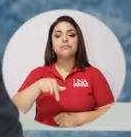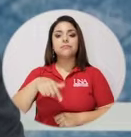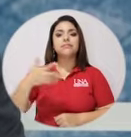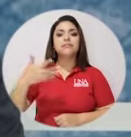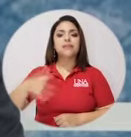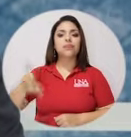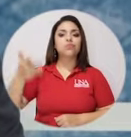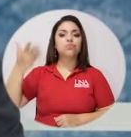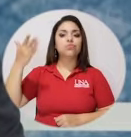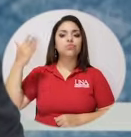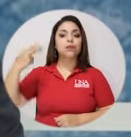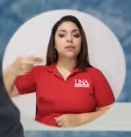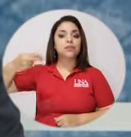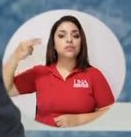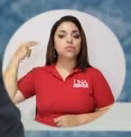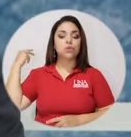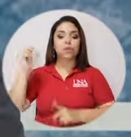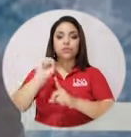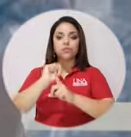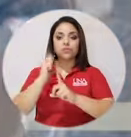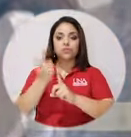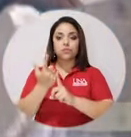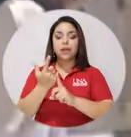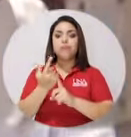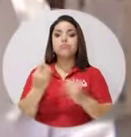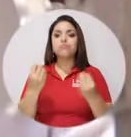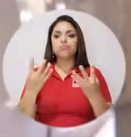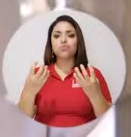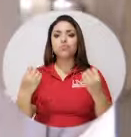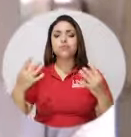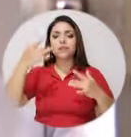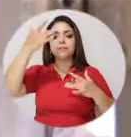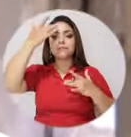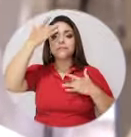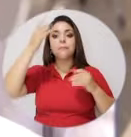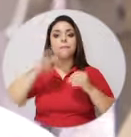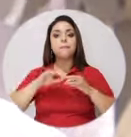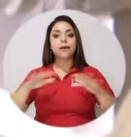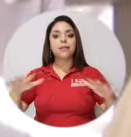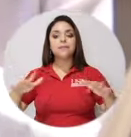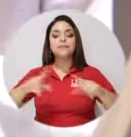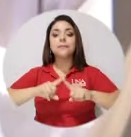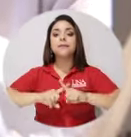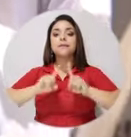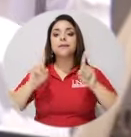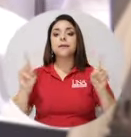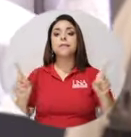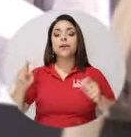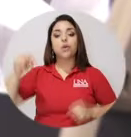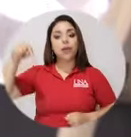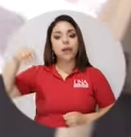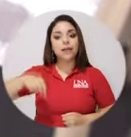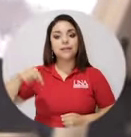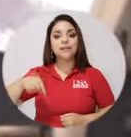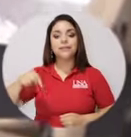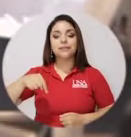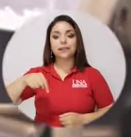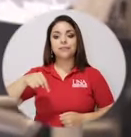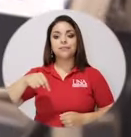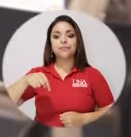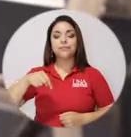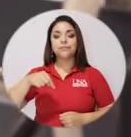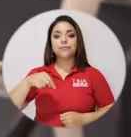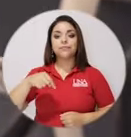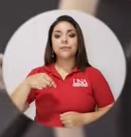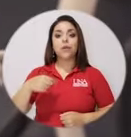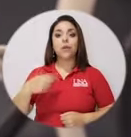la historia social muchísimas pandemias. Sin embargo, esta,